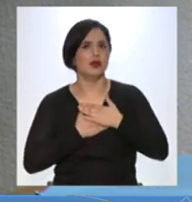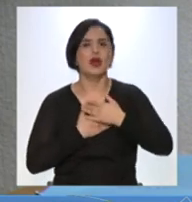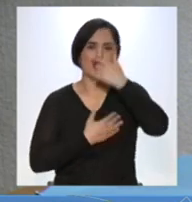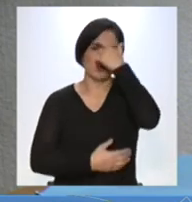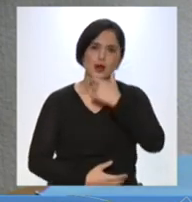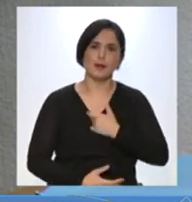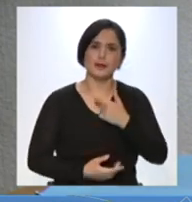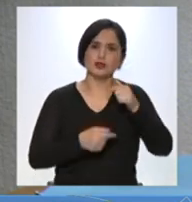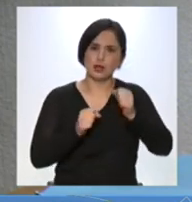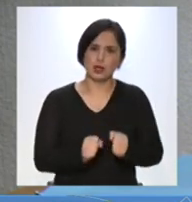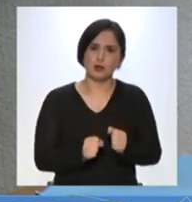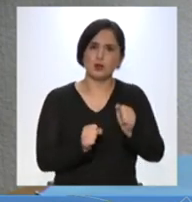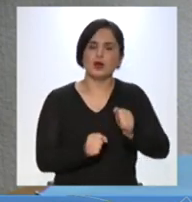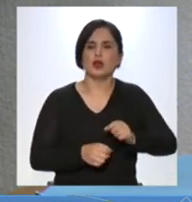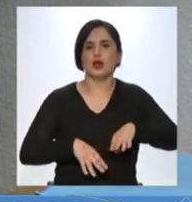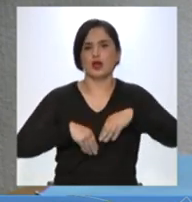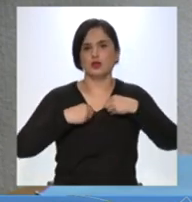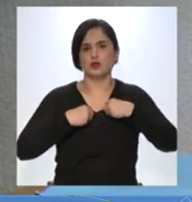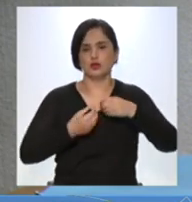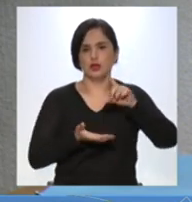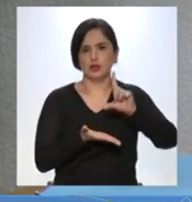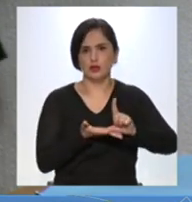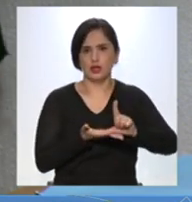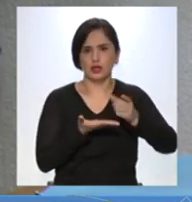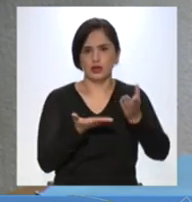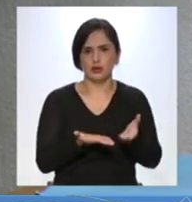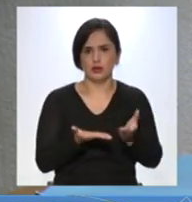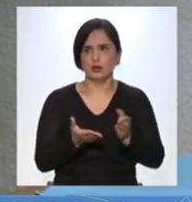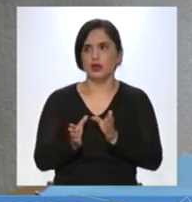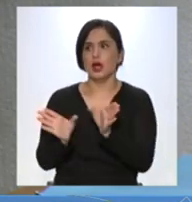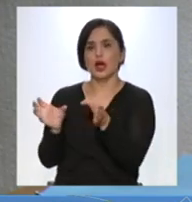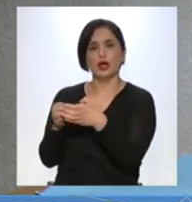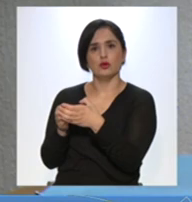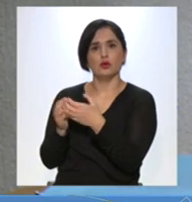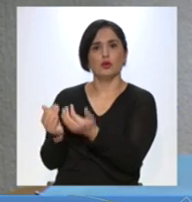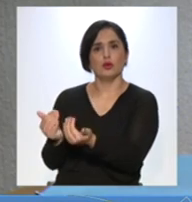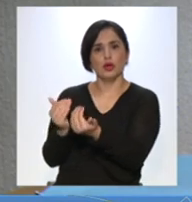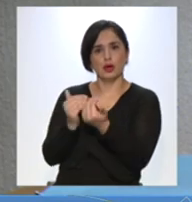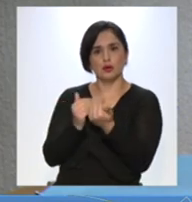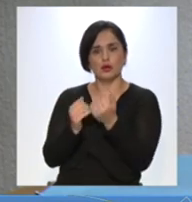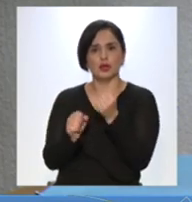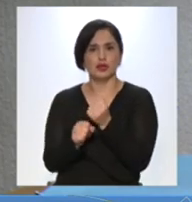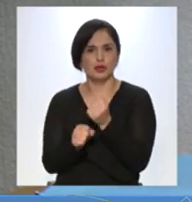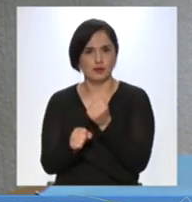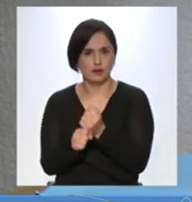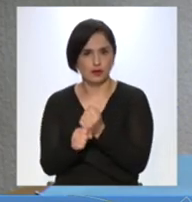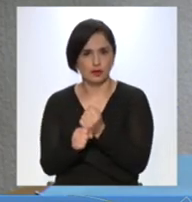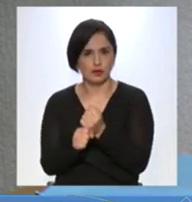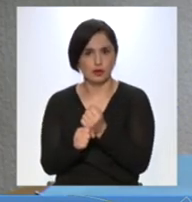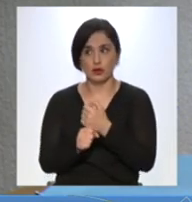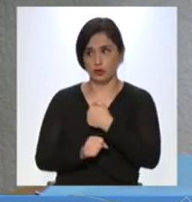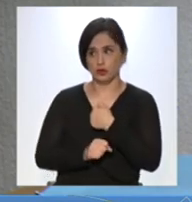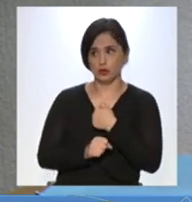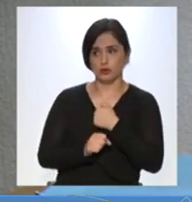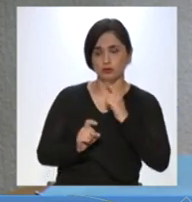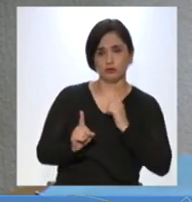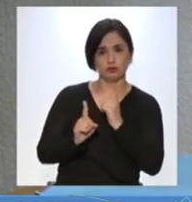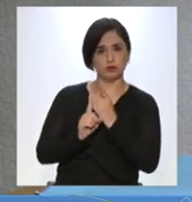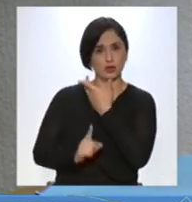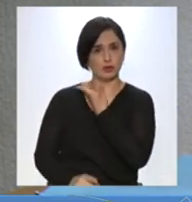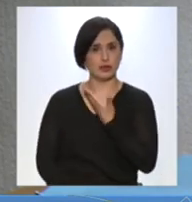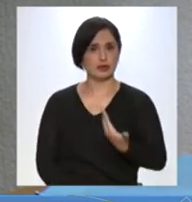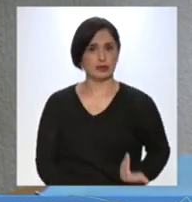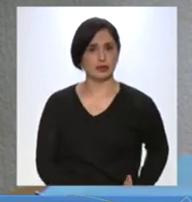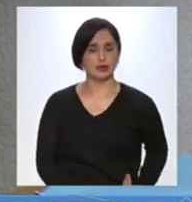y este lugar. A la coalición, por el respaldo en el trabajo. Encuentren en mí una presidenta